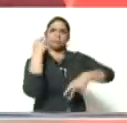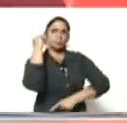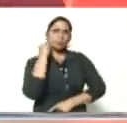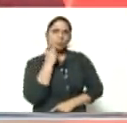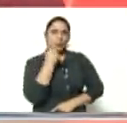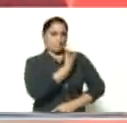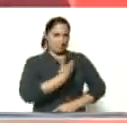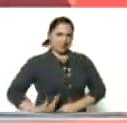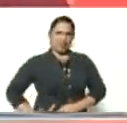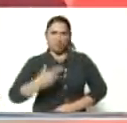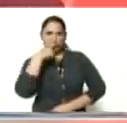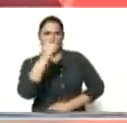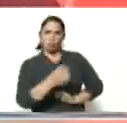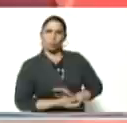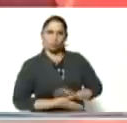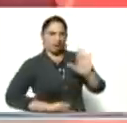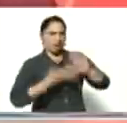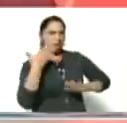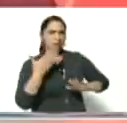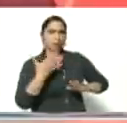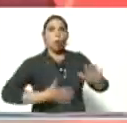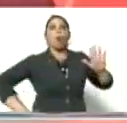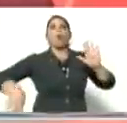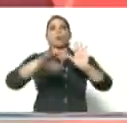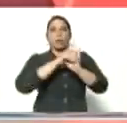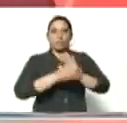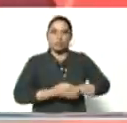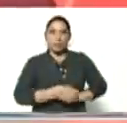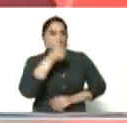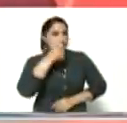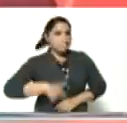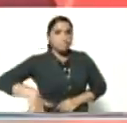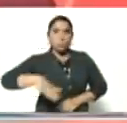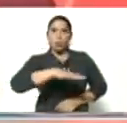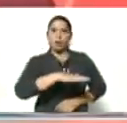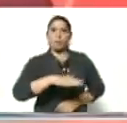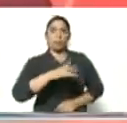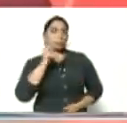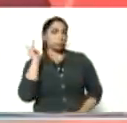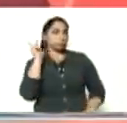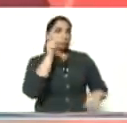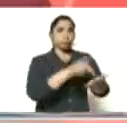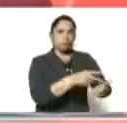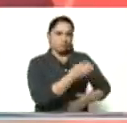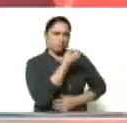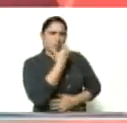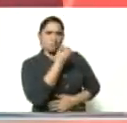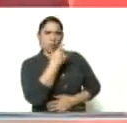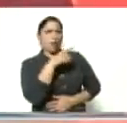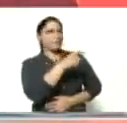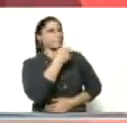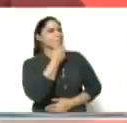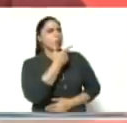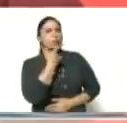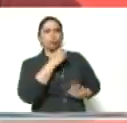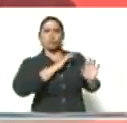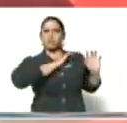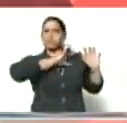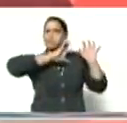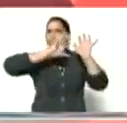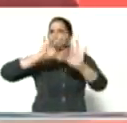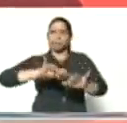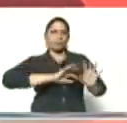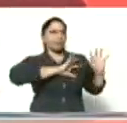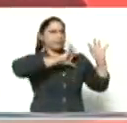presidente Nicolás Maduro. Nuevamente, el pueblo, nos fuimos al Palacio de Miraflores y eso era una hermosura ver que